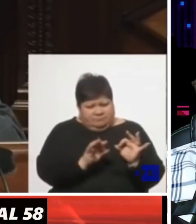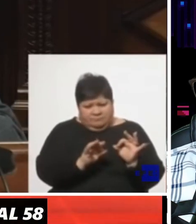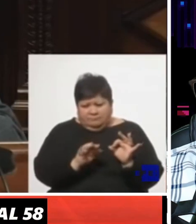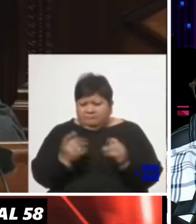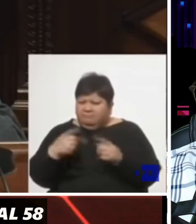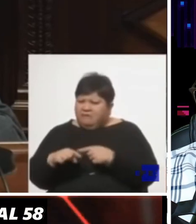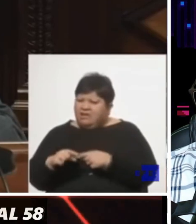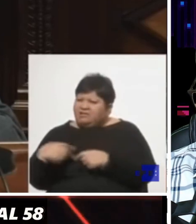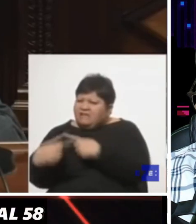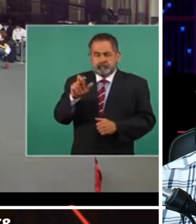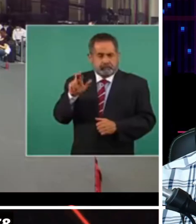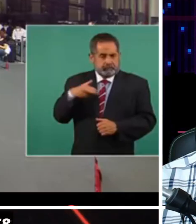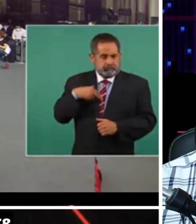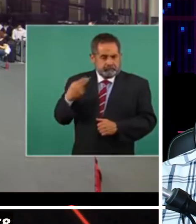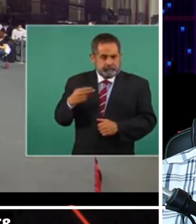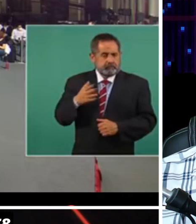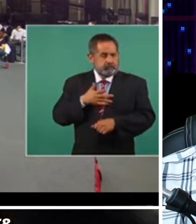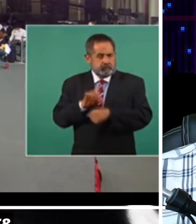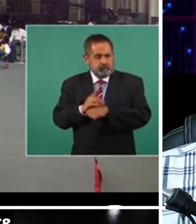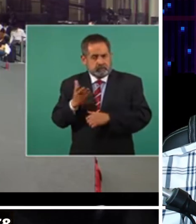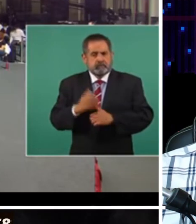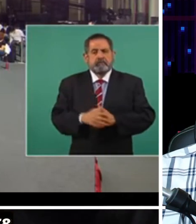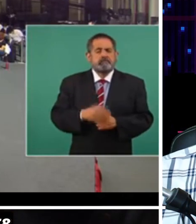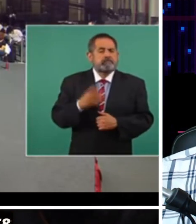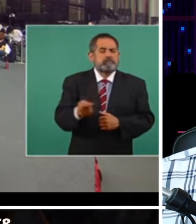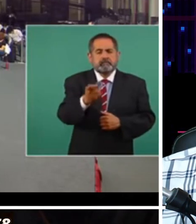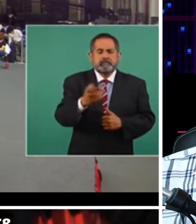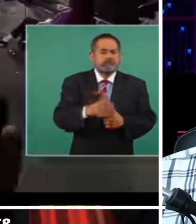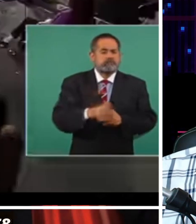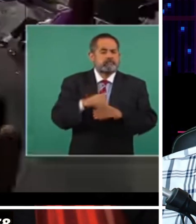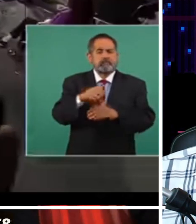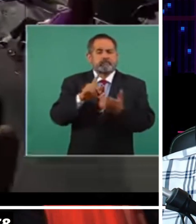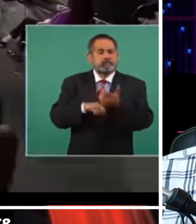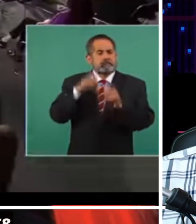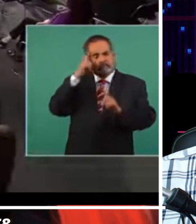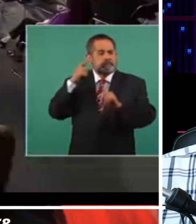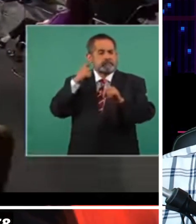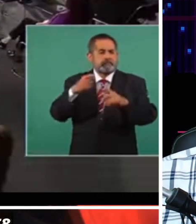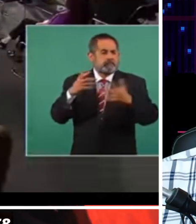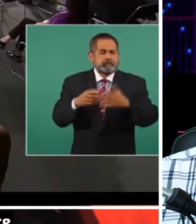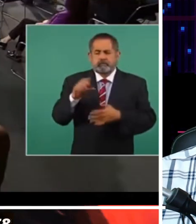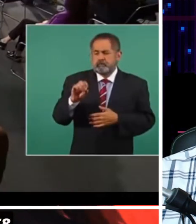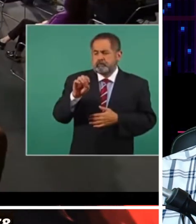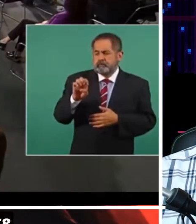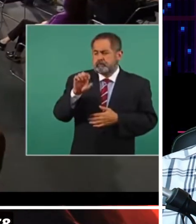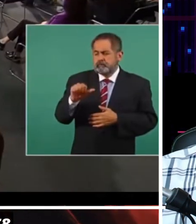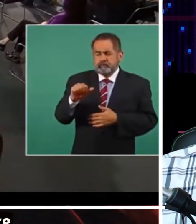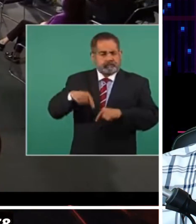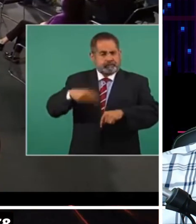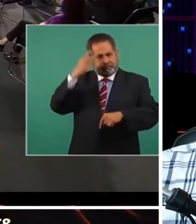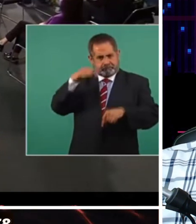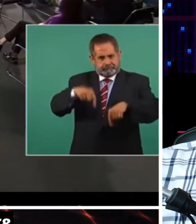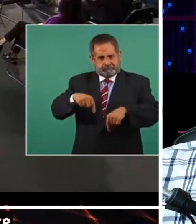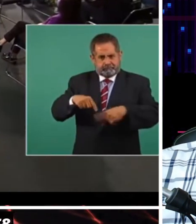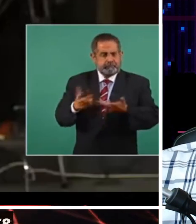José Mujica. Buenos días. Preguntarle sobre la misión de la OEA en nuestro país. Bueno,